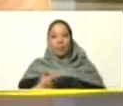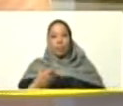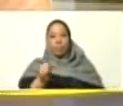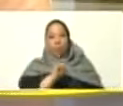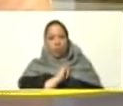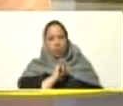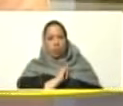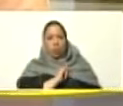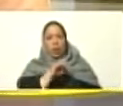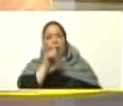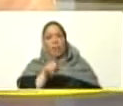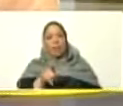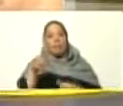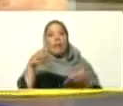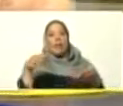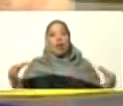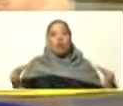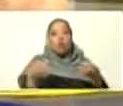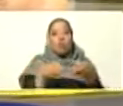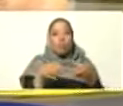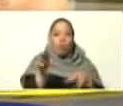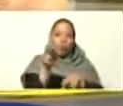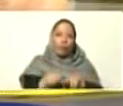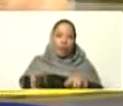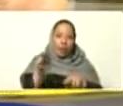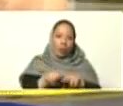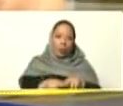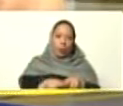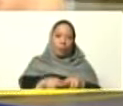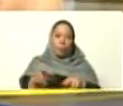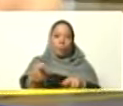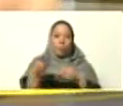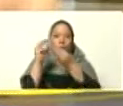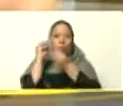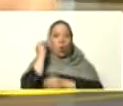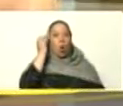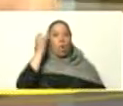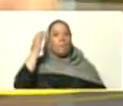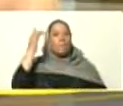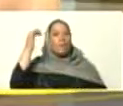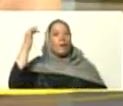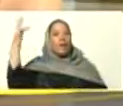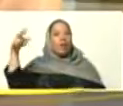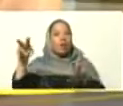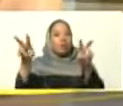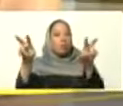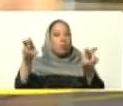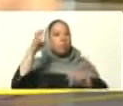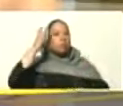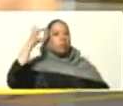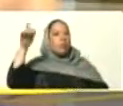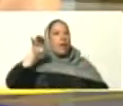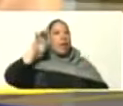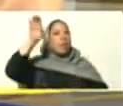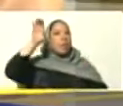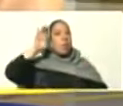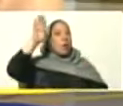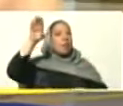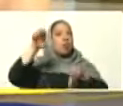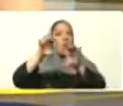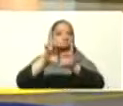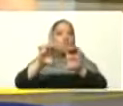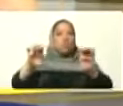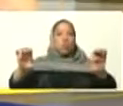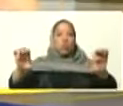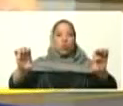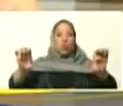individual como colectivo. Por eso nos estamos reimaginando la educación del futuro. Y con la educación